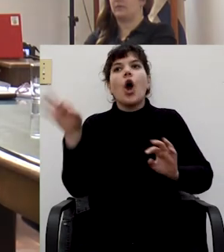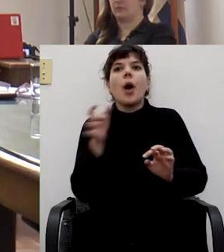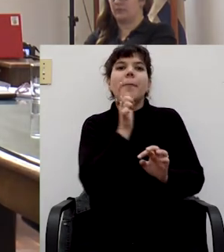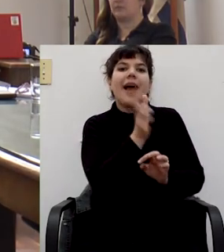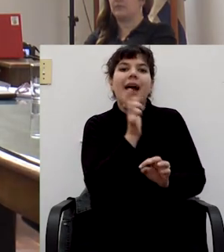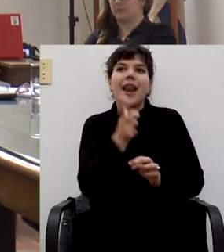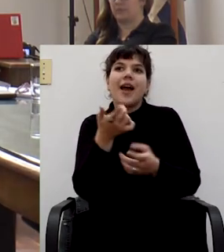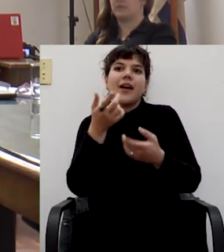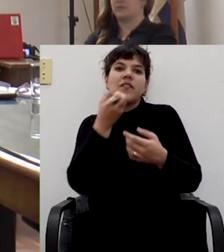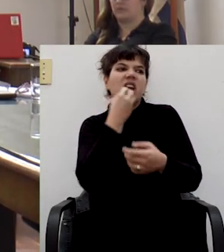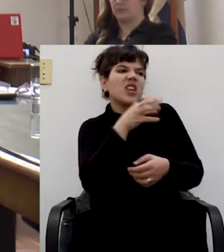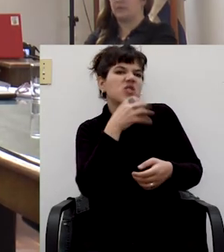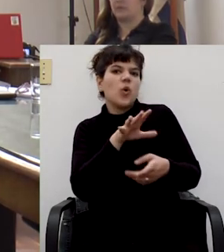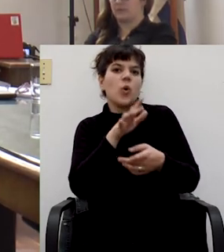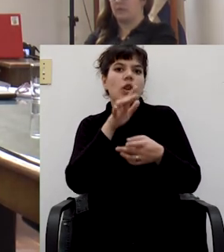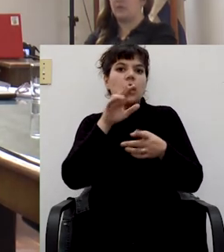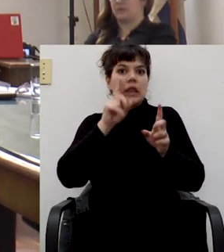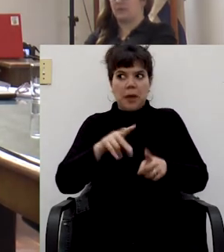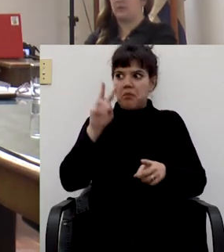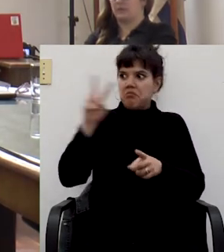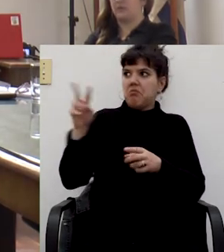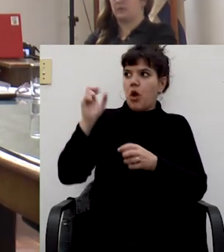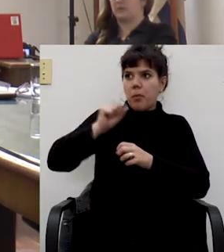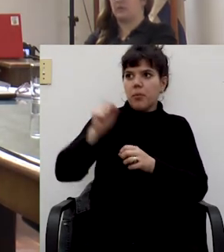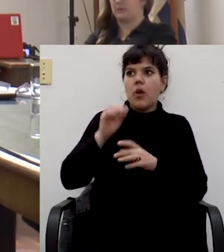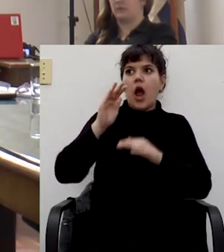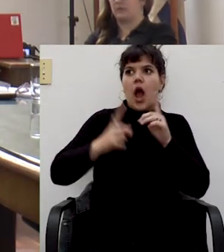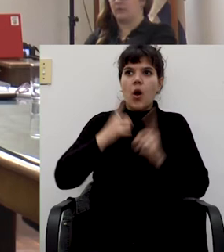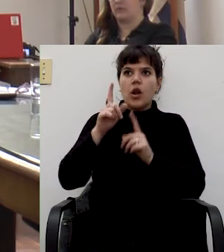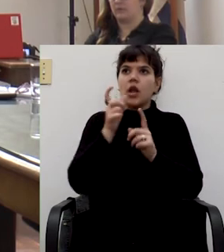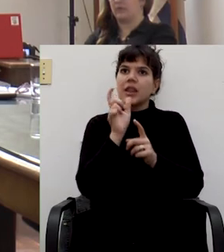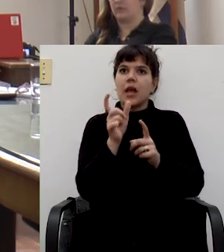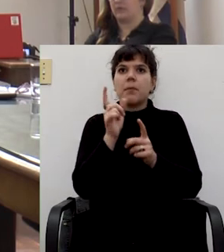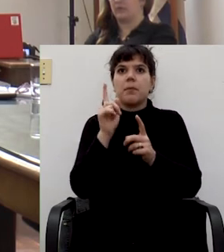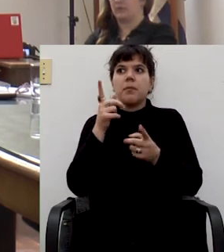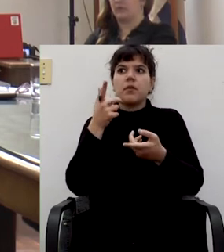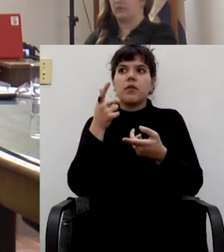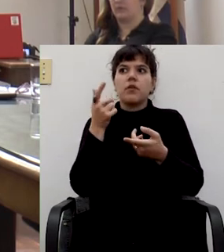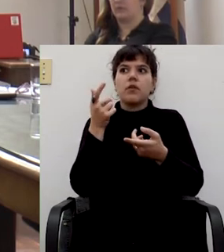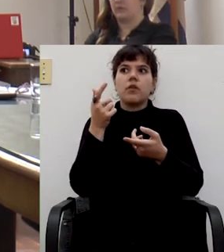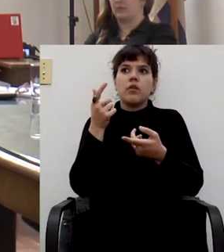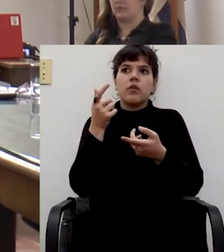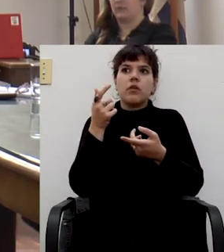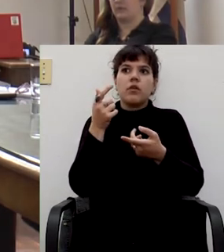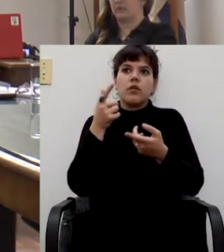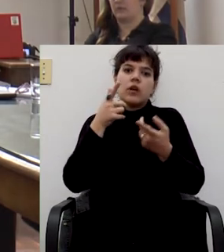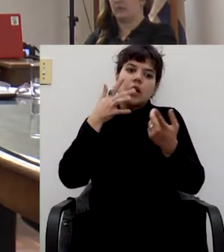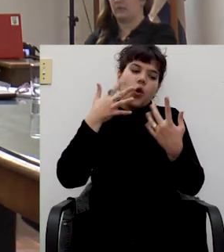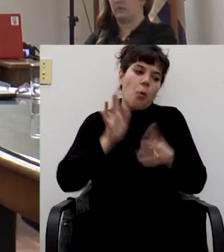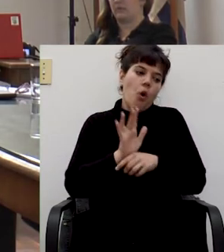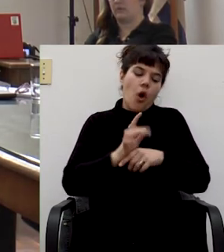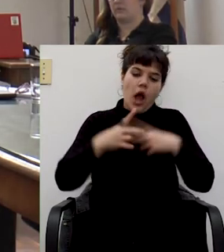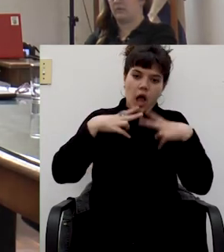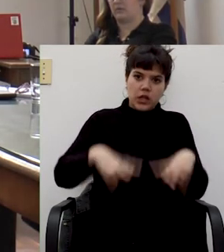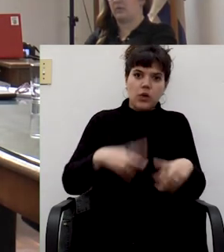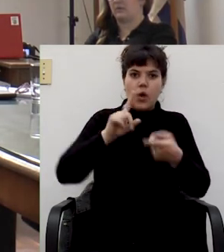lisiado, que todavía lo podemos ver en los ómnibus, que son términos que hacen justamente a las actitudes que